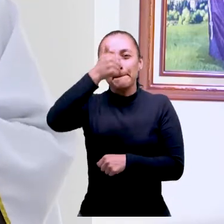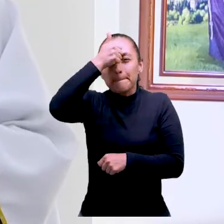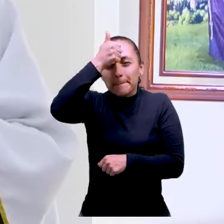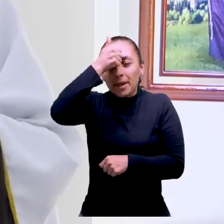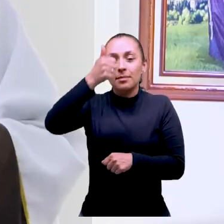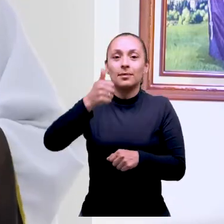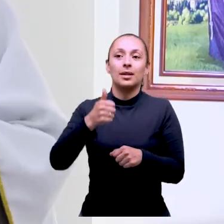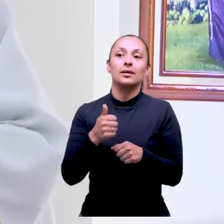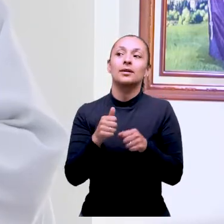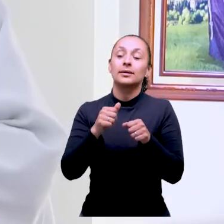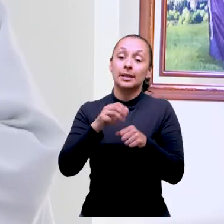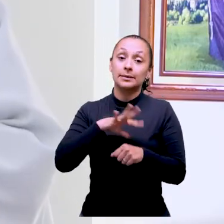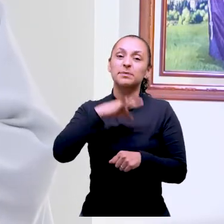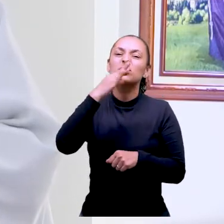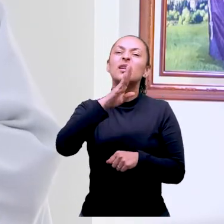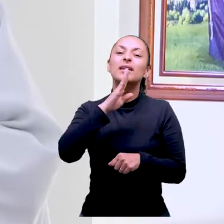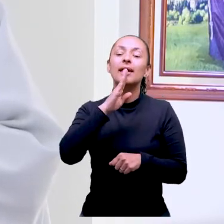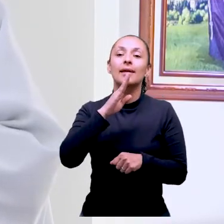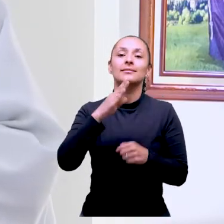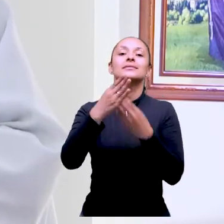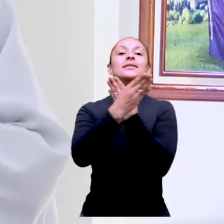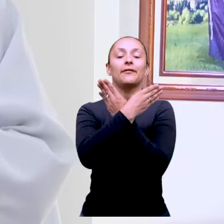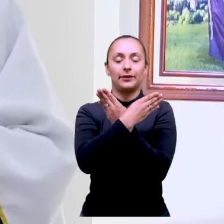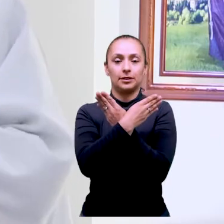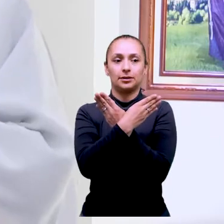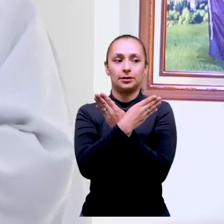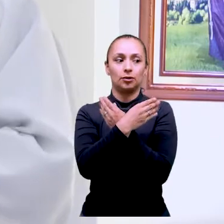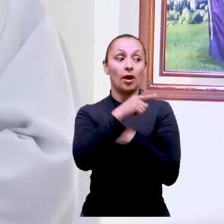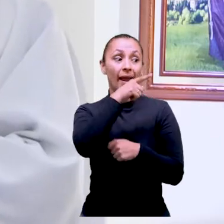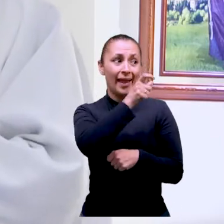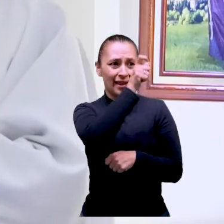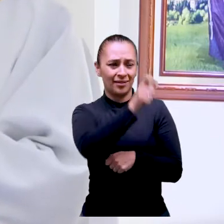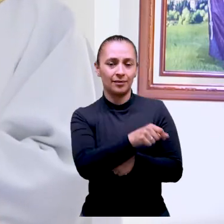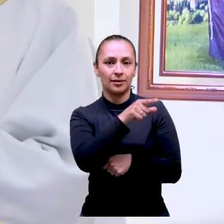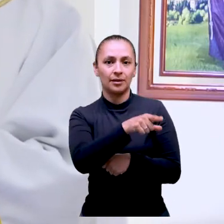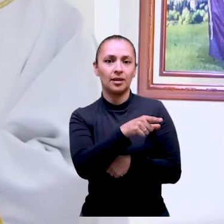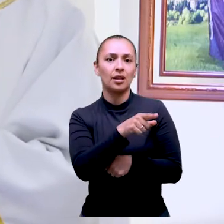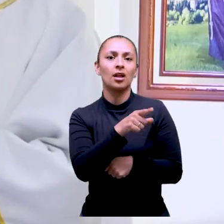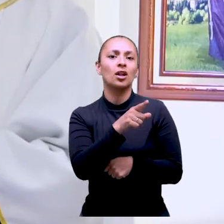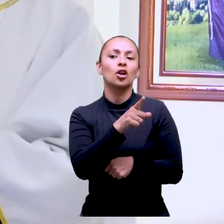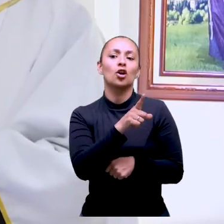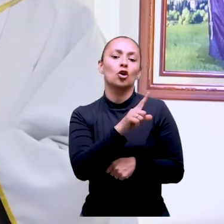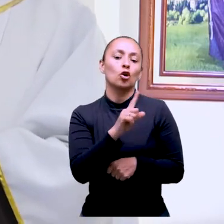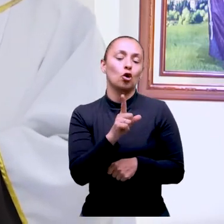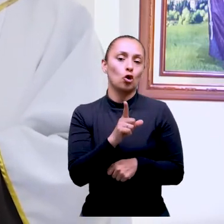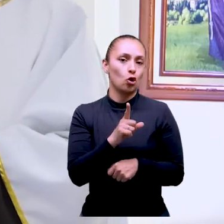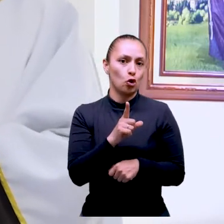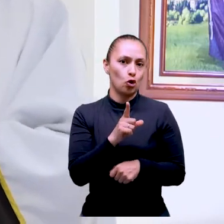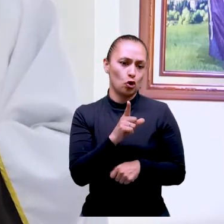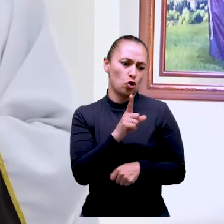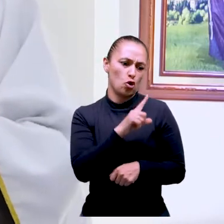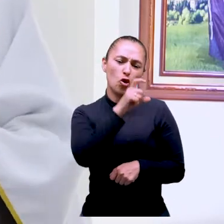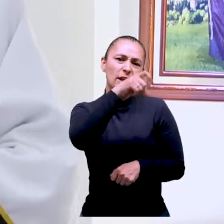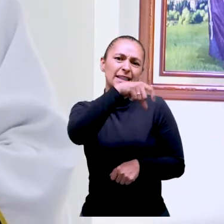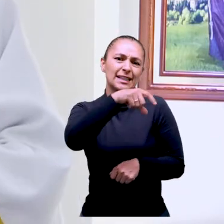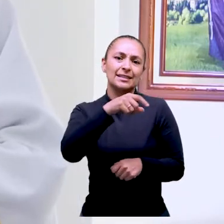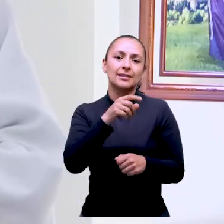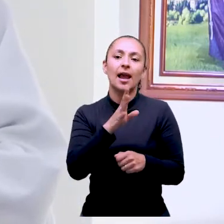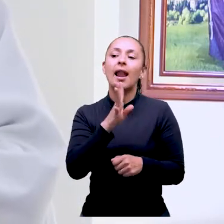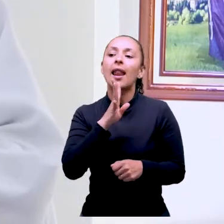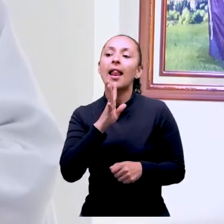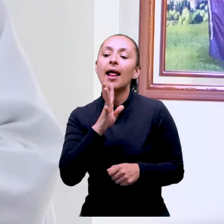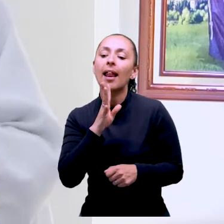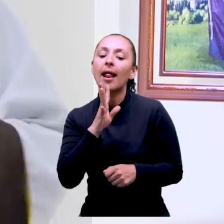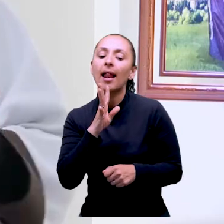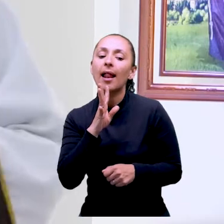y tenemos como fundamento espiritual a nuestro hermano francisco un hombre que no habló de paz